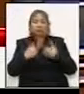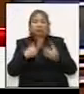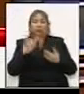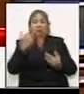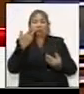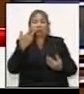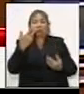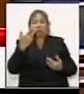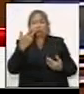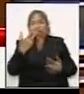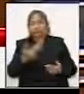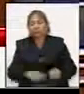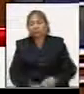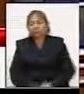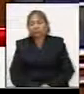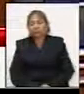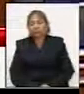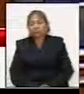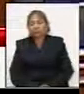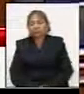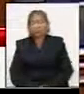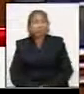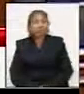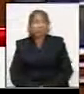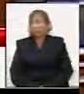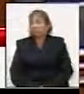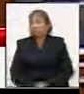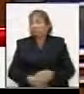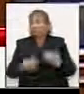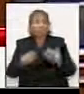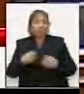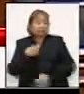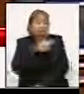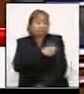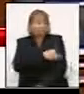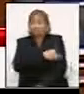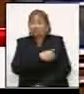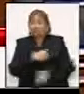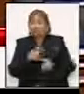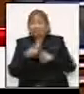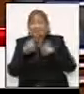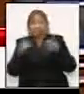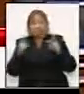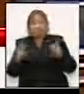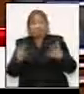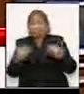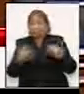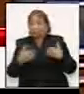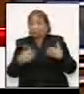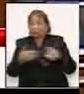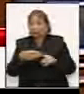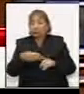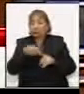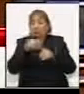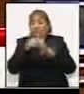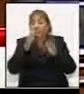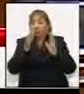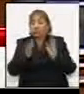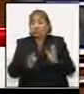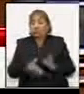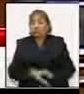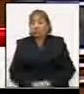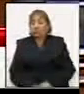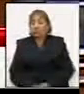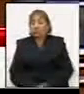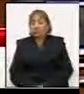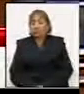3, presidenta. No tenemos hospitales de alta complejidad, no tenemos especialistas.